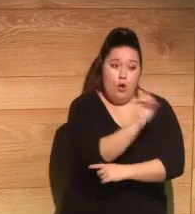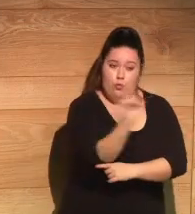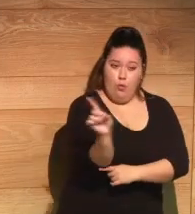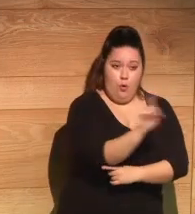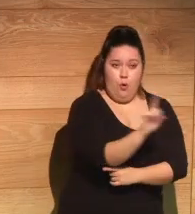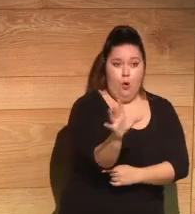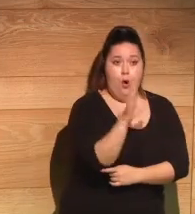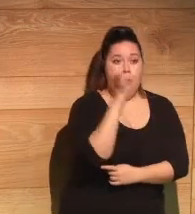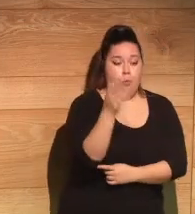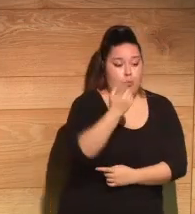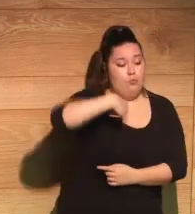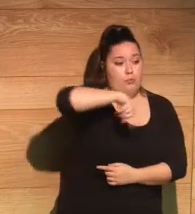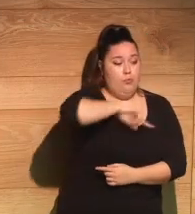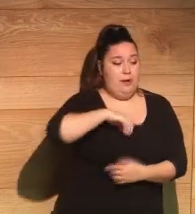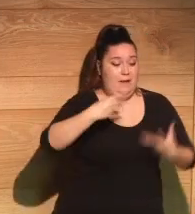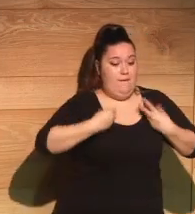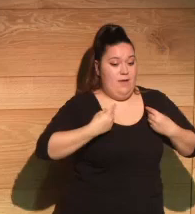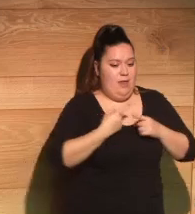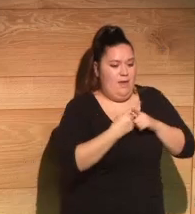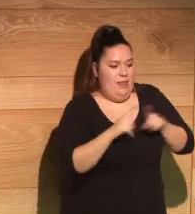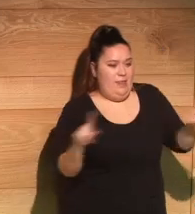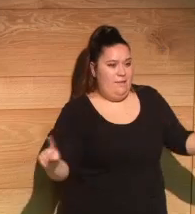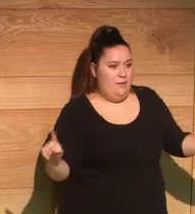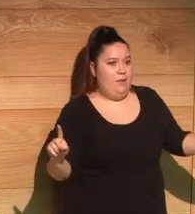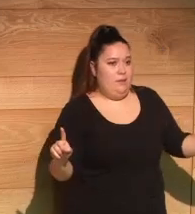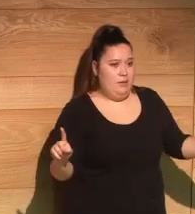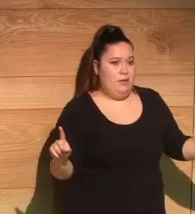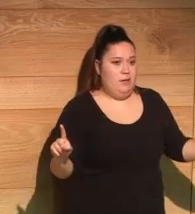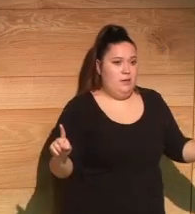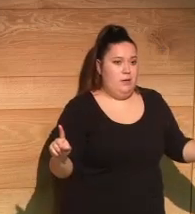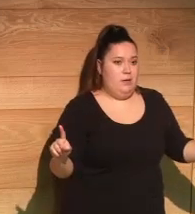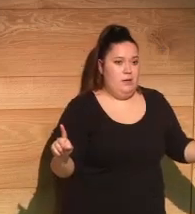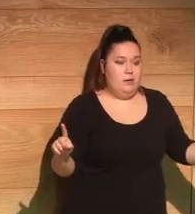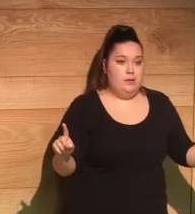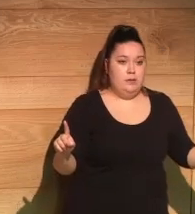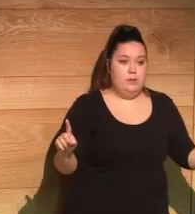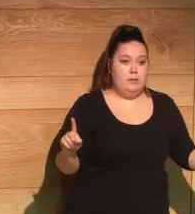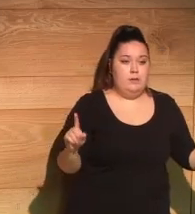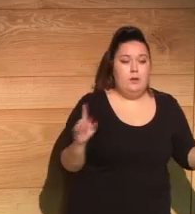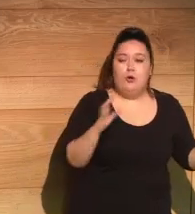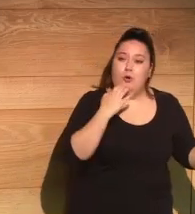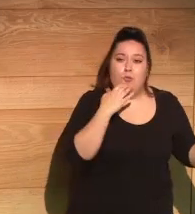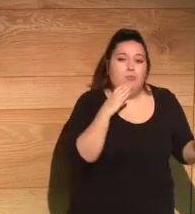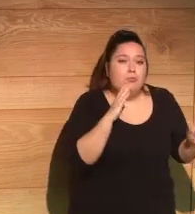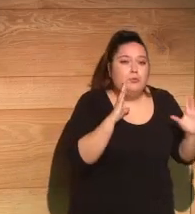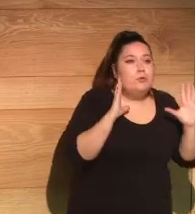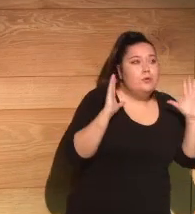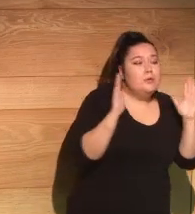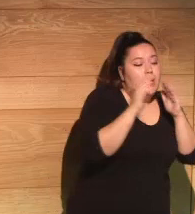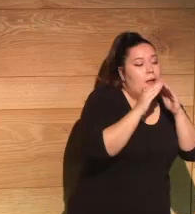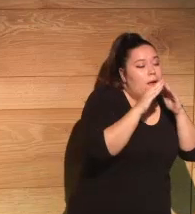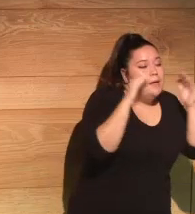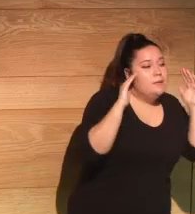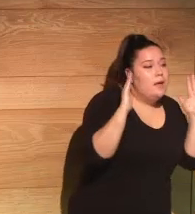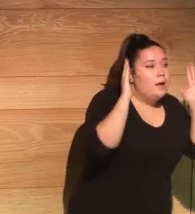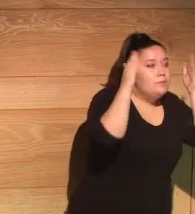porque nuestras formas de vida son cada vez más aisladas, son cada vez más encerradas en burbujitas pequeñas, ¿no? Y